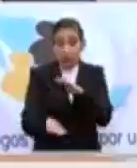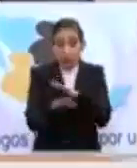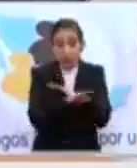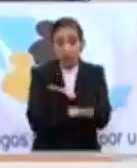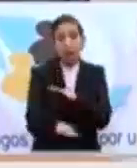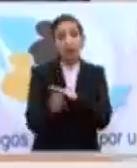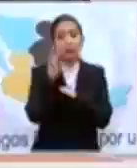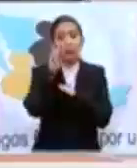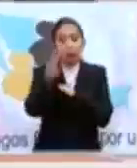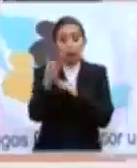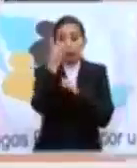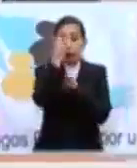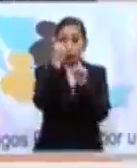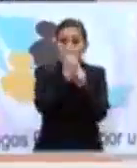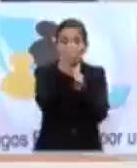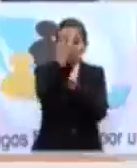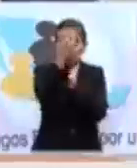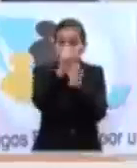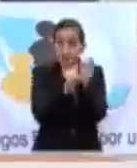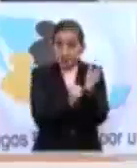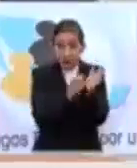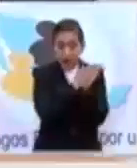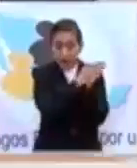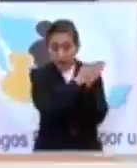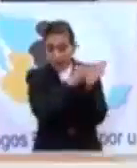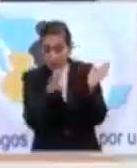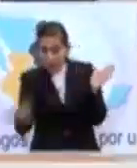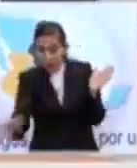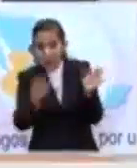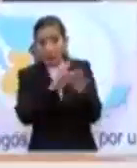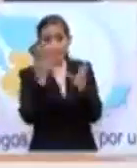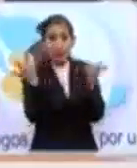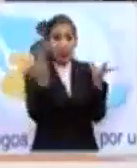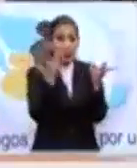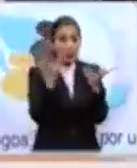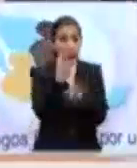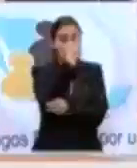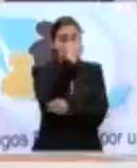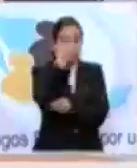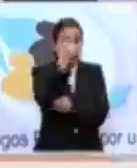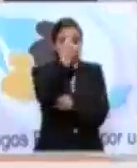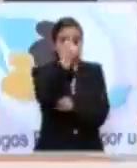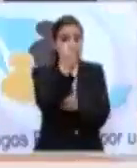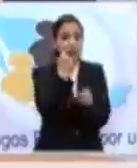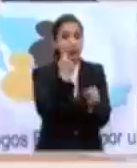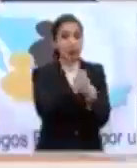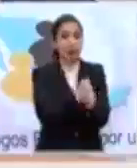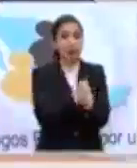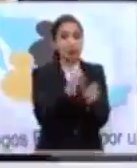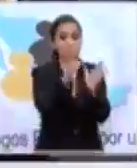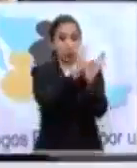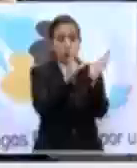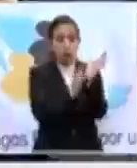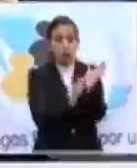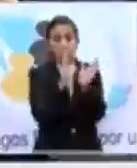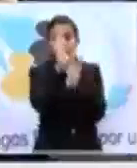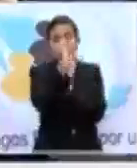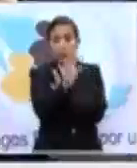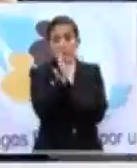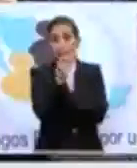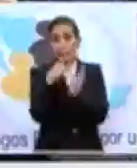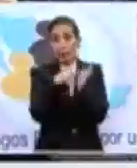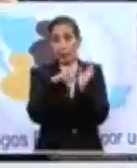ver a 2 años, 3 meses de que se celebre el centenario de la Constitución del 5 de